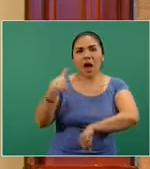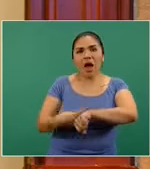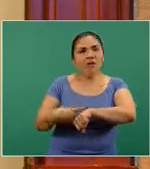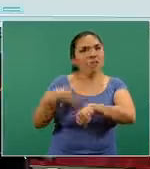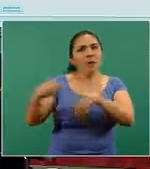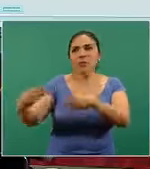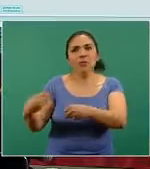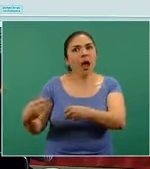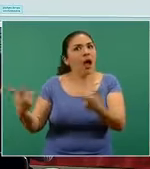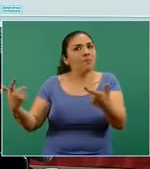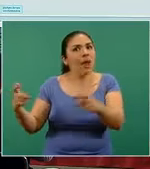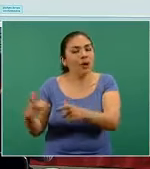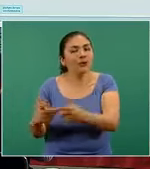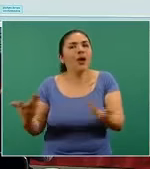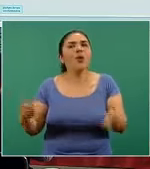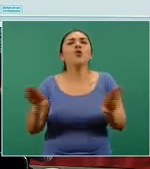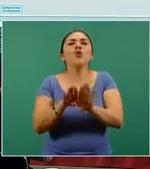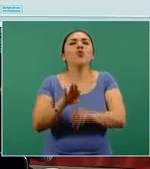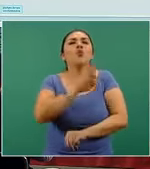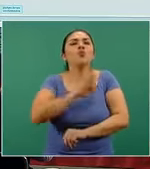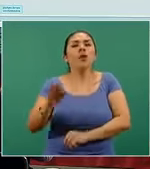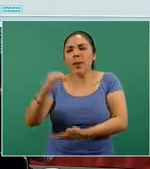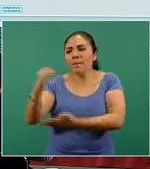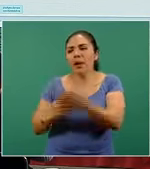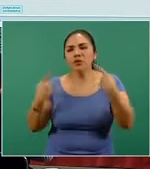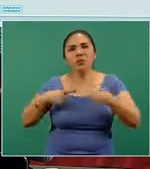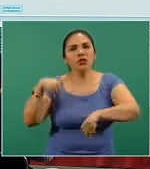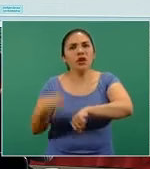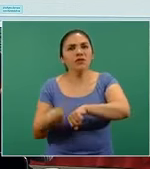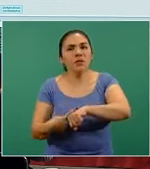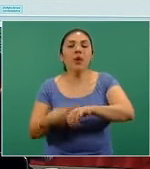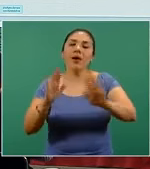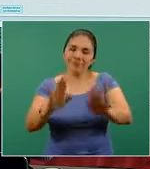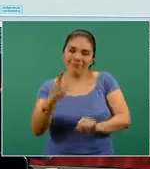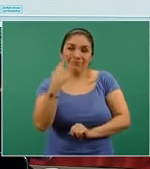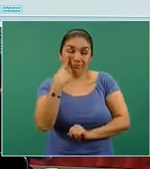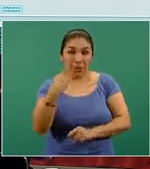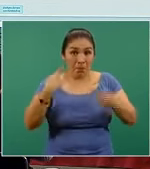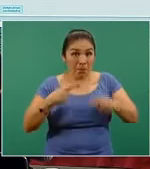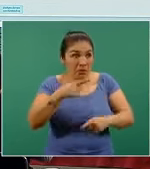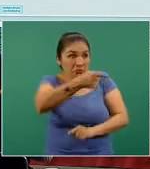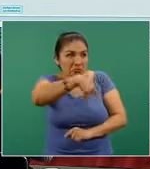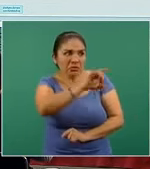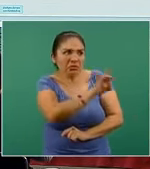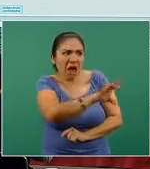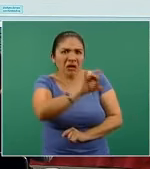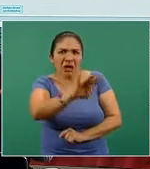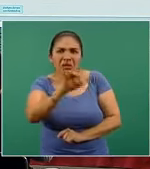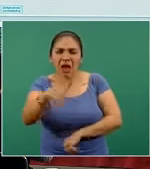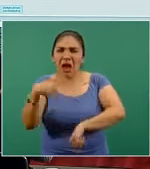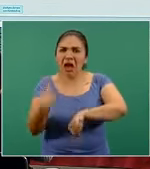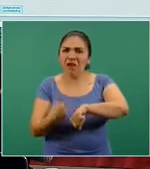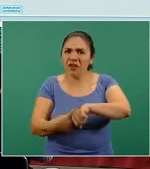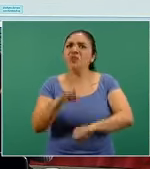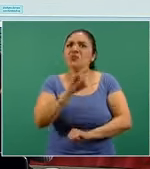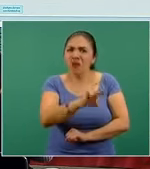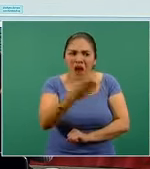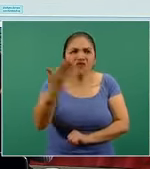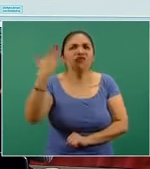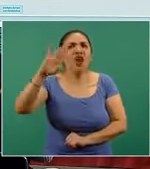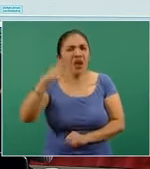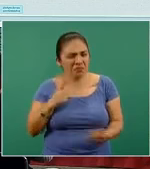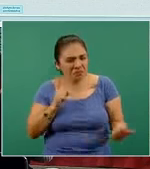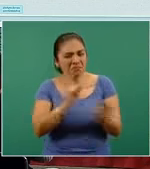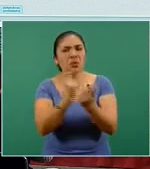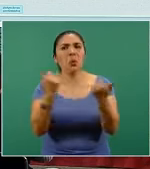¿Y cómo poder tener menos personas susceptibles? Pues bueno, las personas que ya enfermaron o que ya se expusieron al